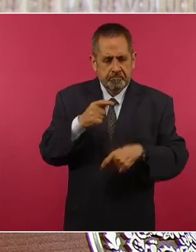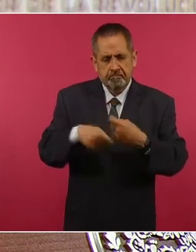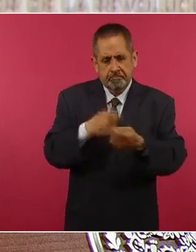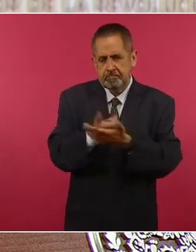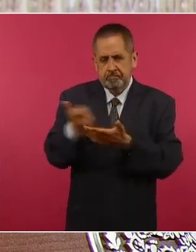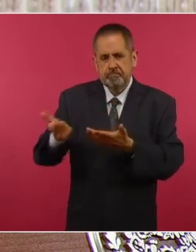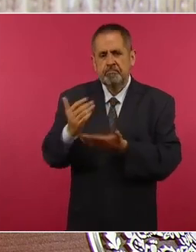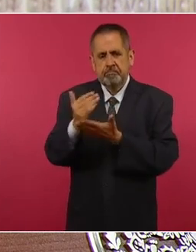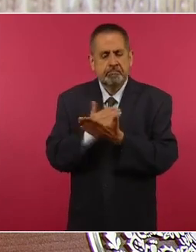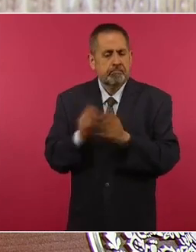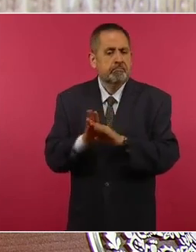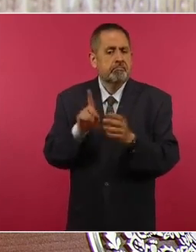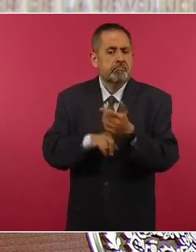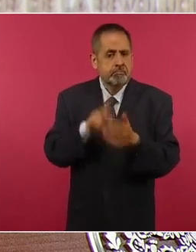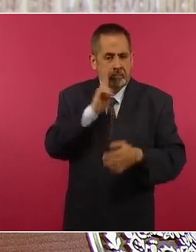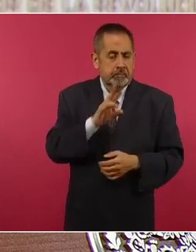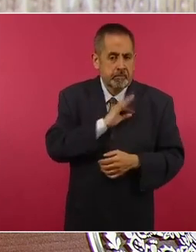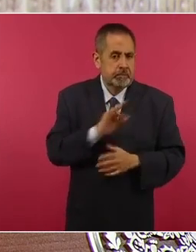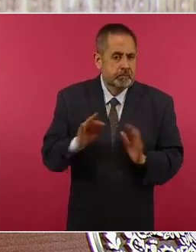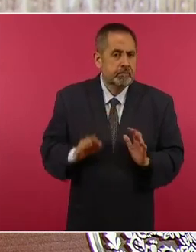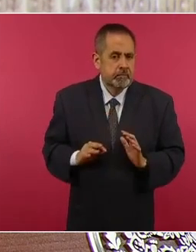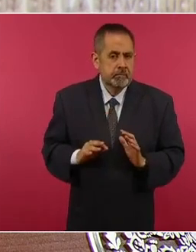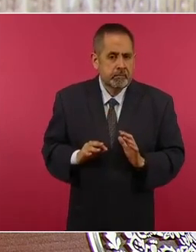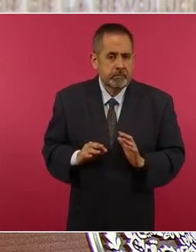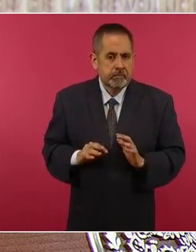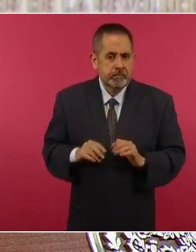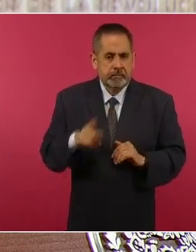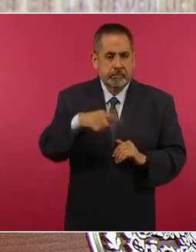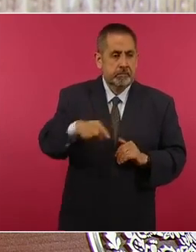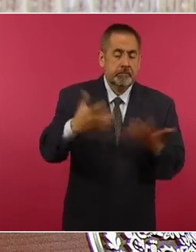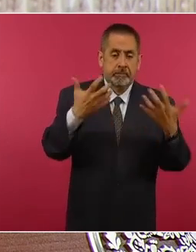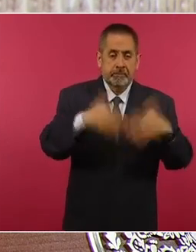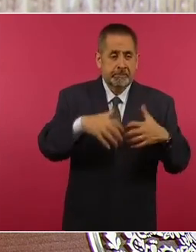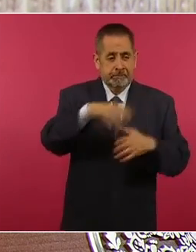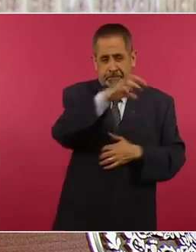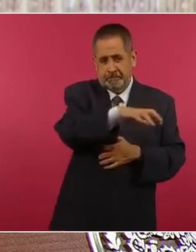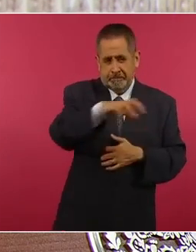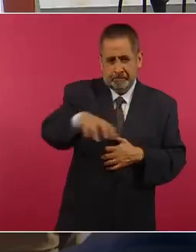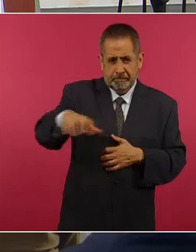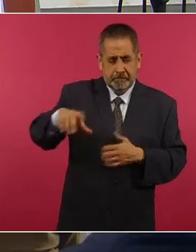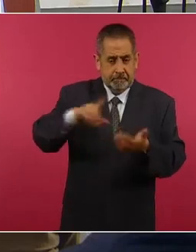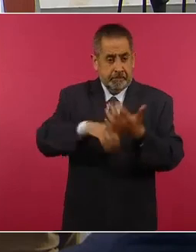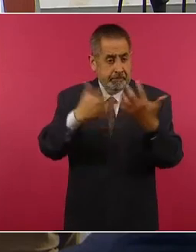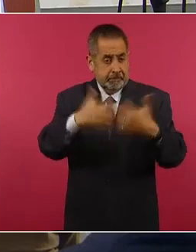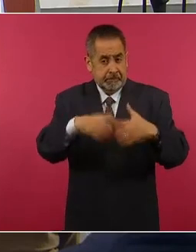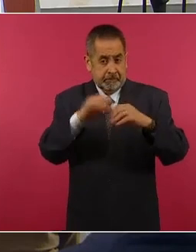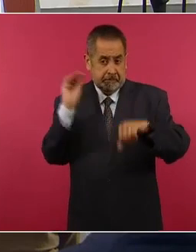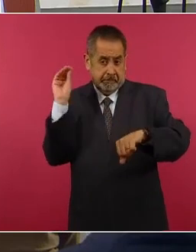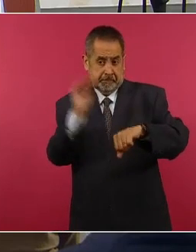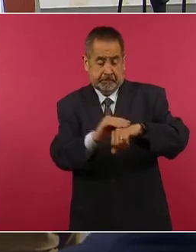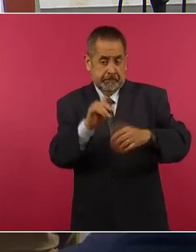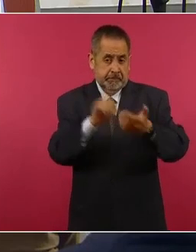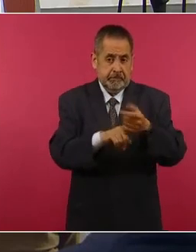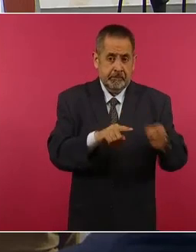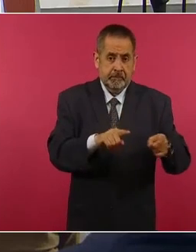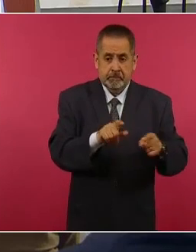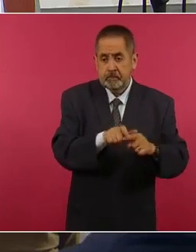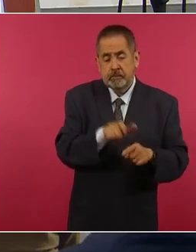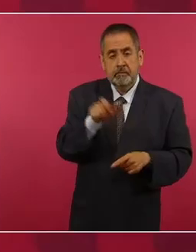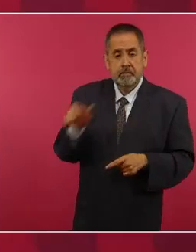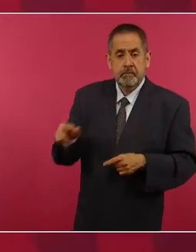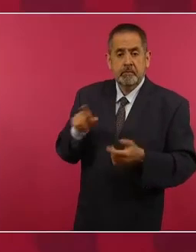van a estar exentas las plantas, las empresas que se instalen, del